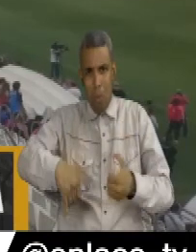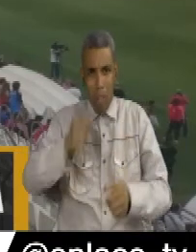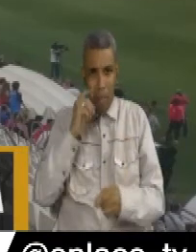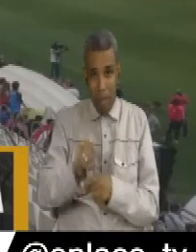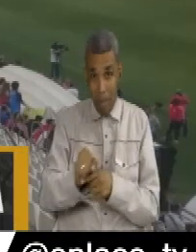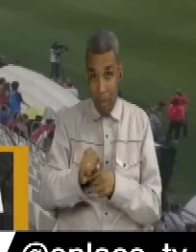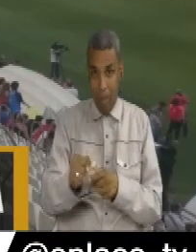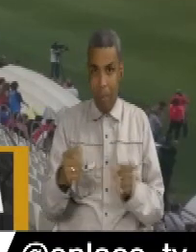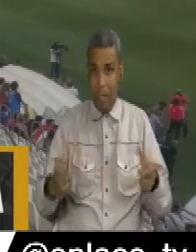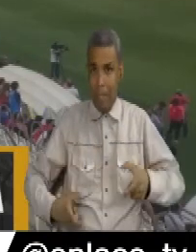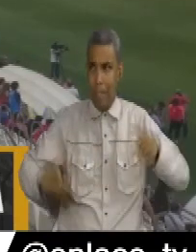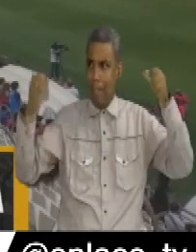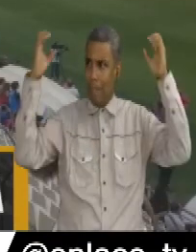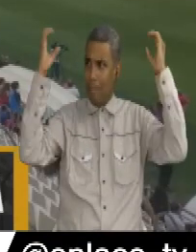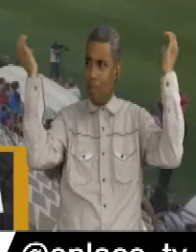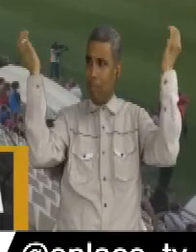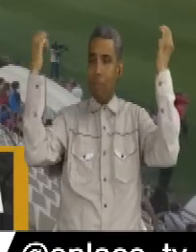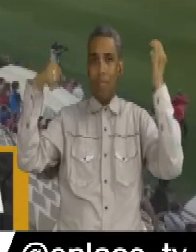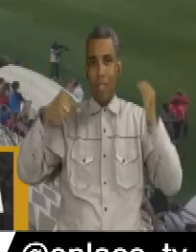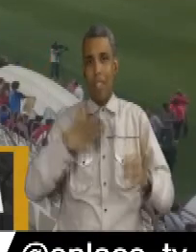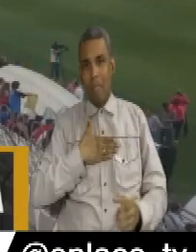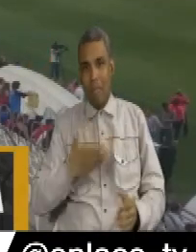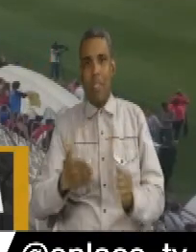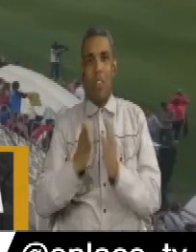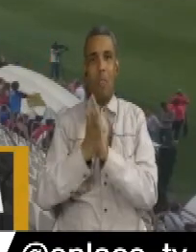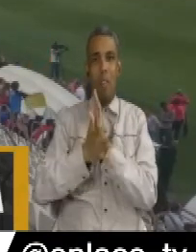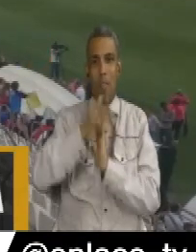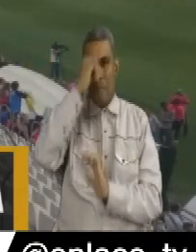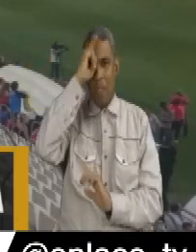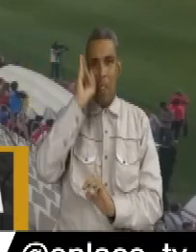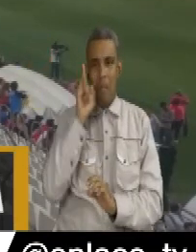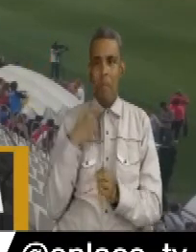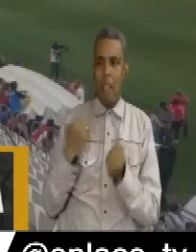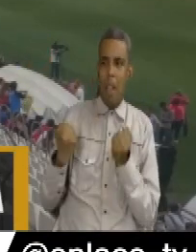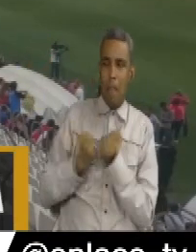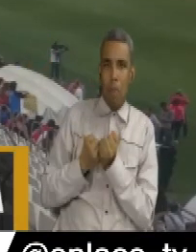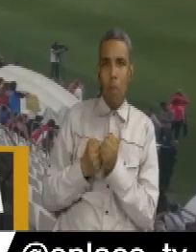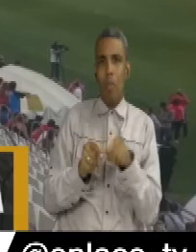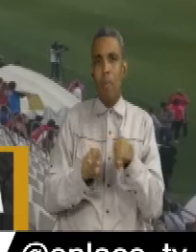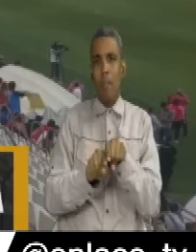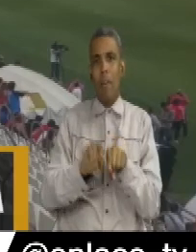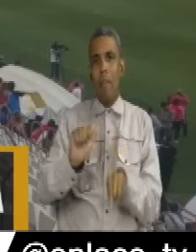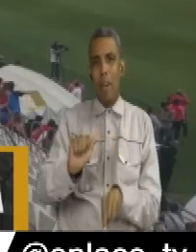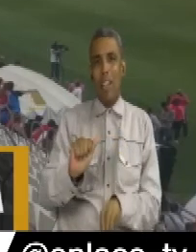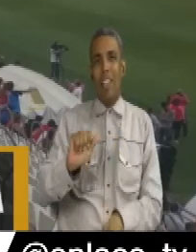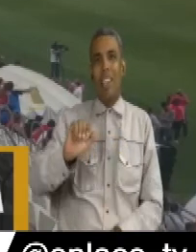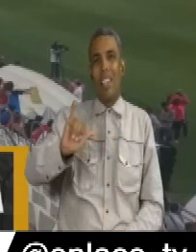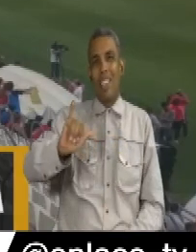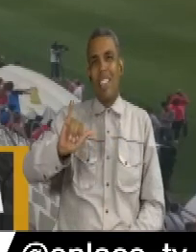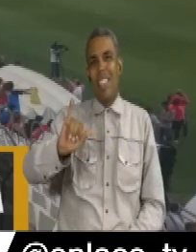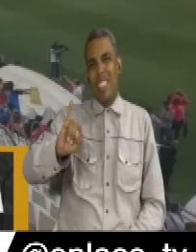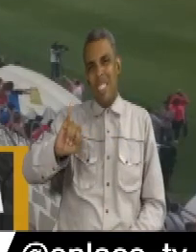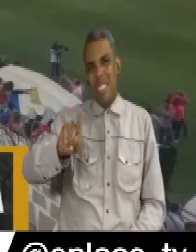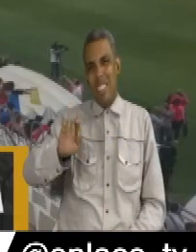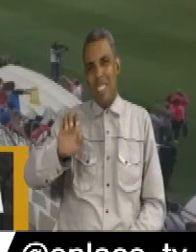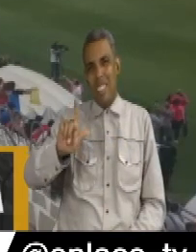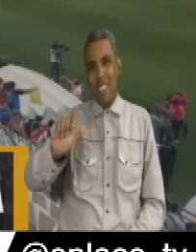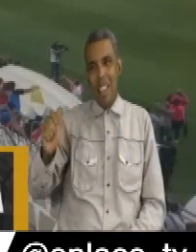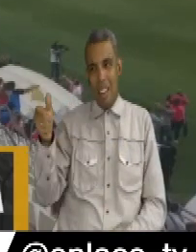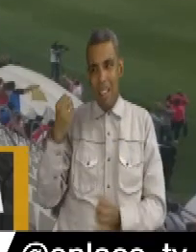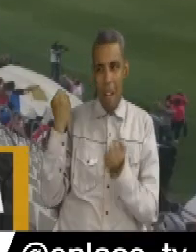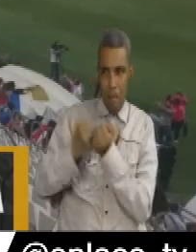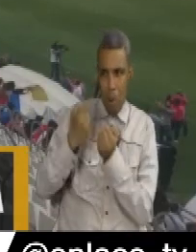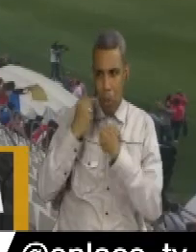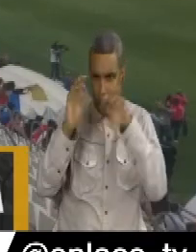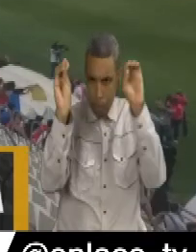Condomina, en España. Un informe de Ariel Quiseno Mendoza, con el apoyo de mi hermana Isnela Quiseno, quien ha estado muy atenta ahí en la producción. A todos